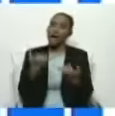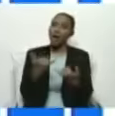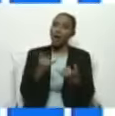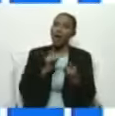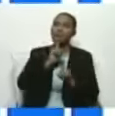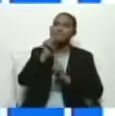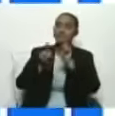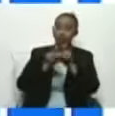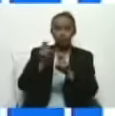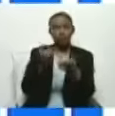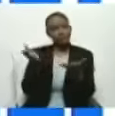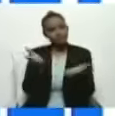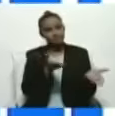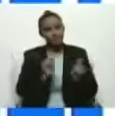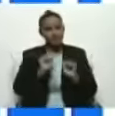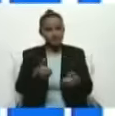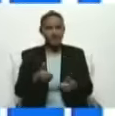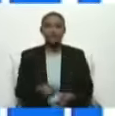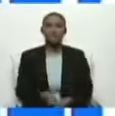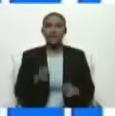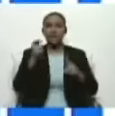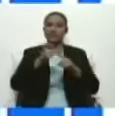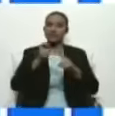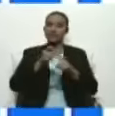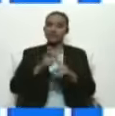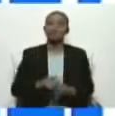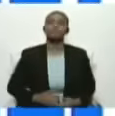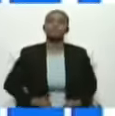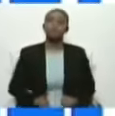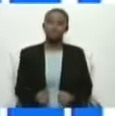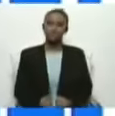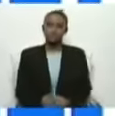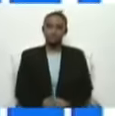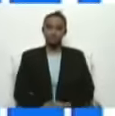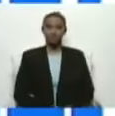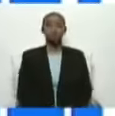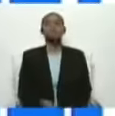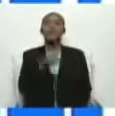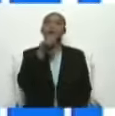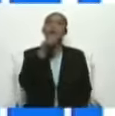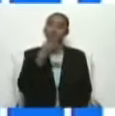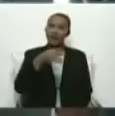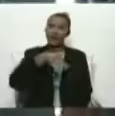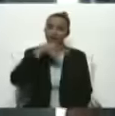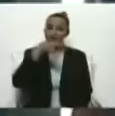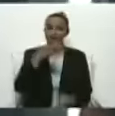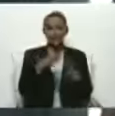Telesur, Leonel Retamal. Hola, Jorge. Buenas tardes a todos y a todas.